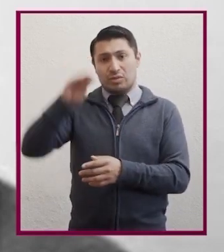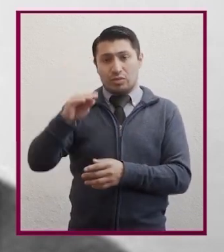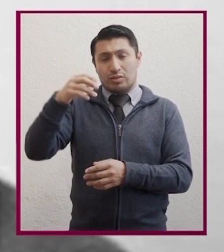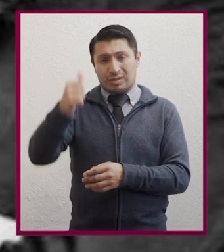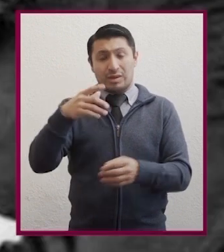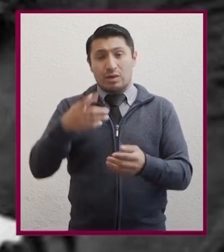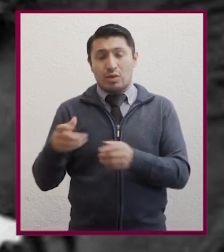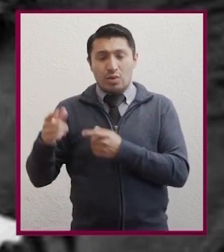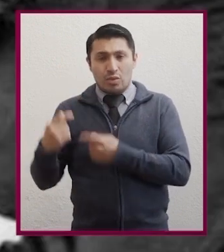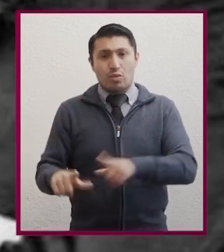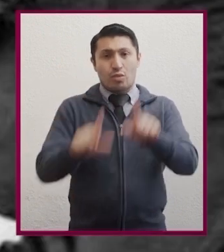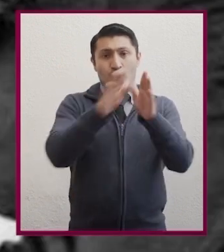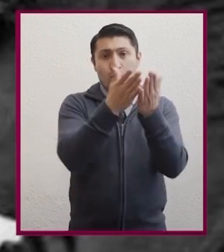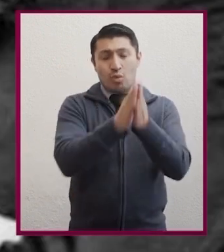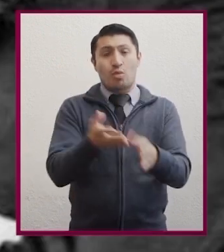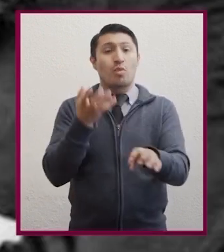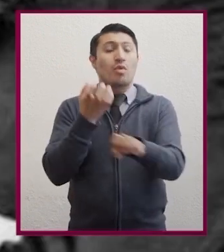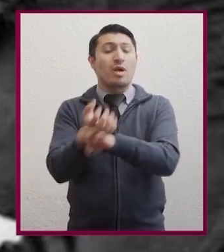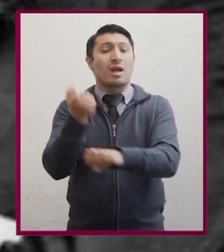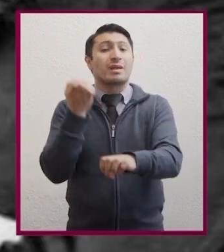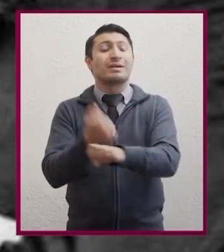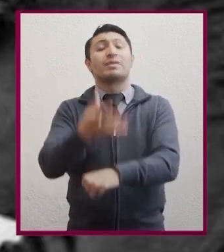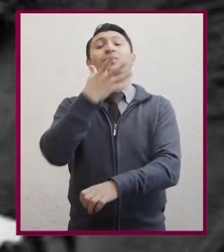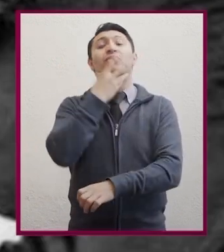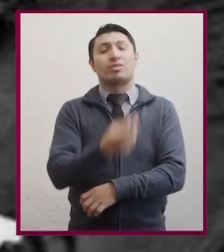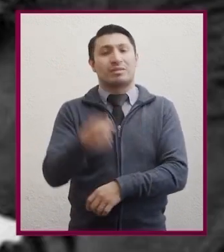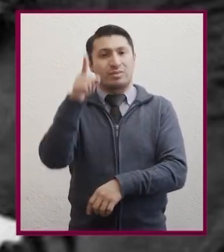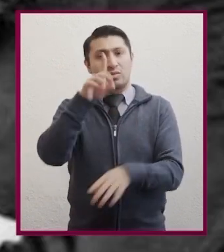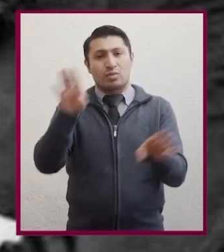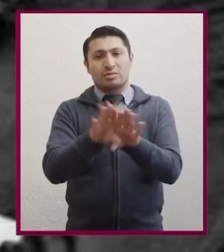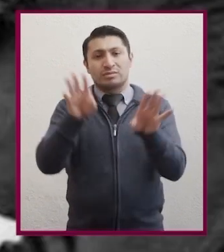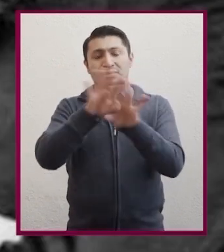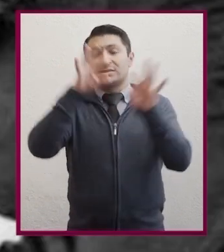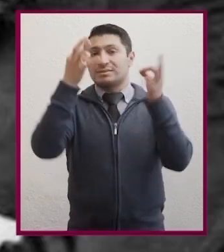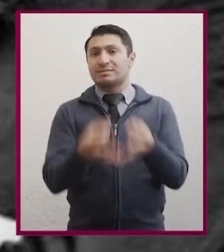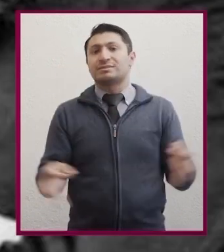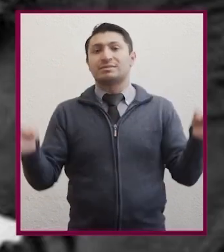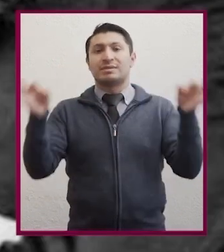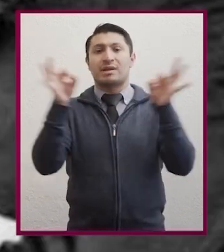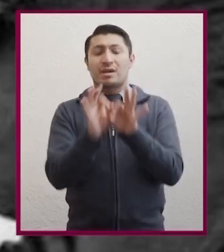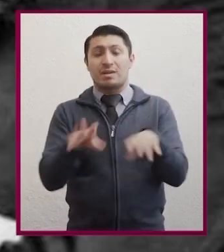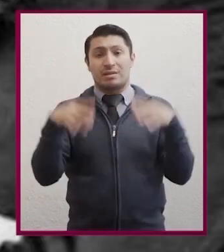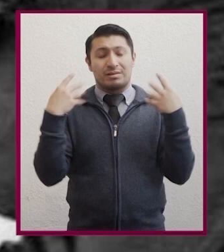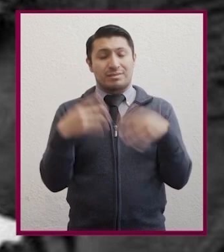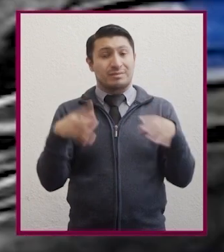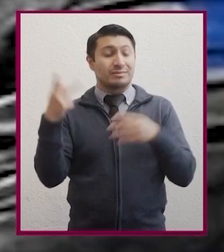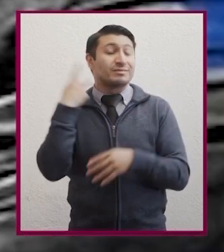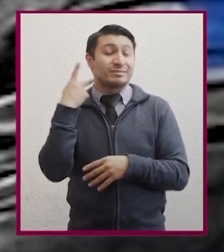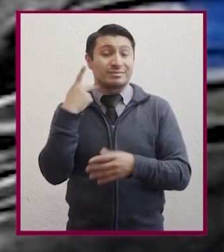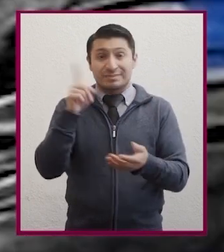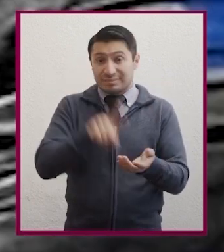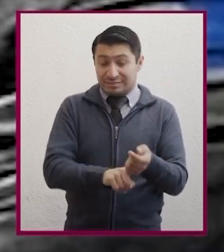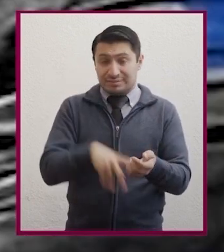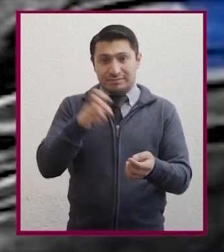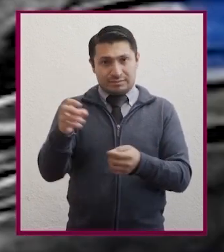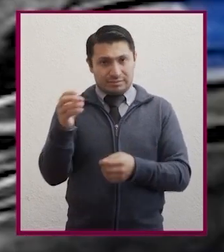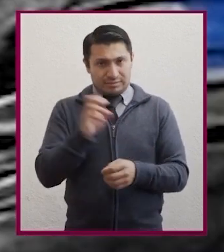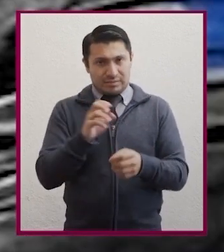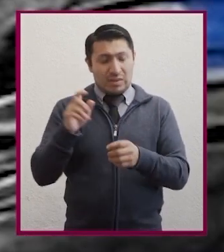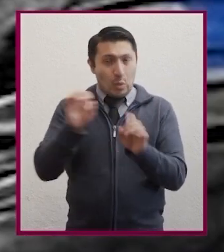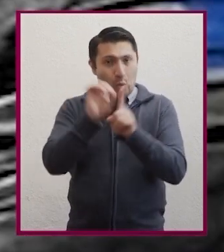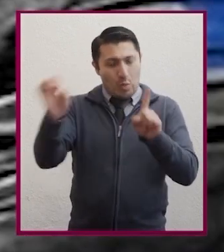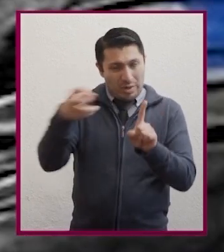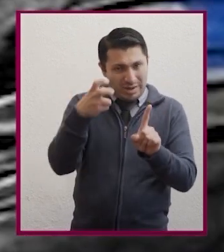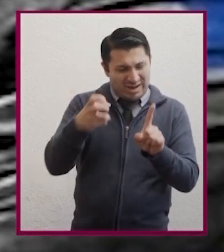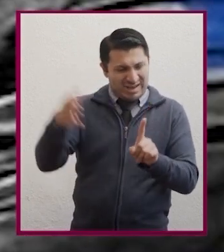el libro El Estado de los Judíos, considerado la pieza fundamental del sionismo político. Al crear este movimiento,